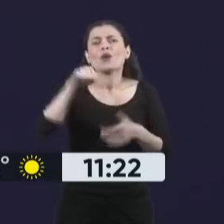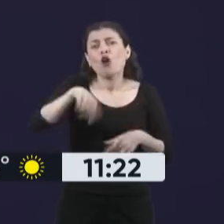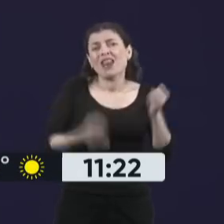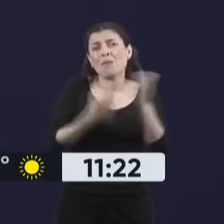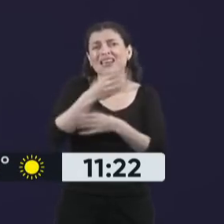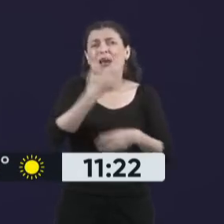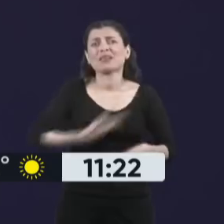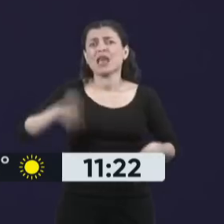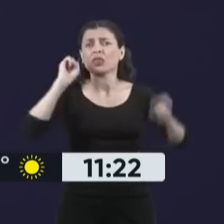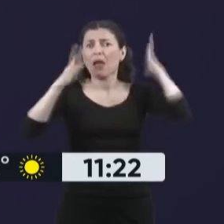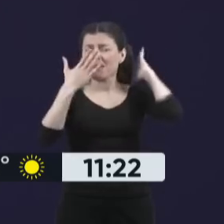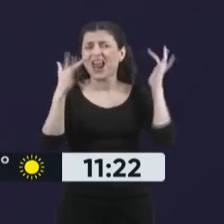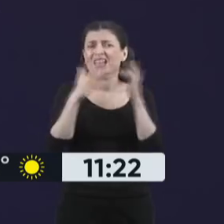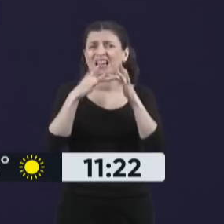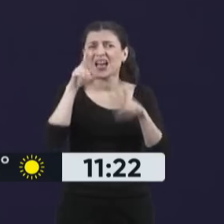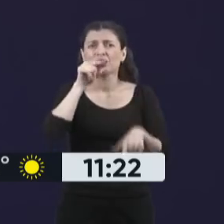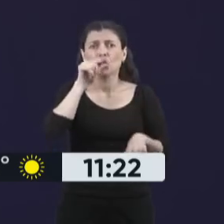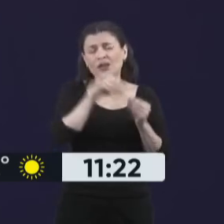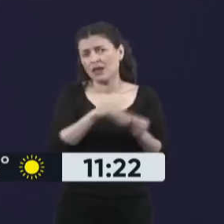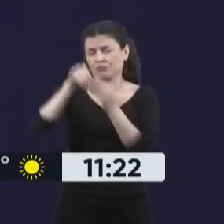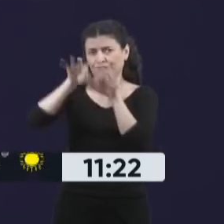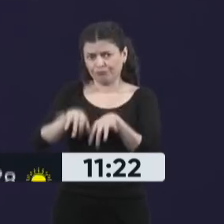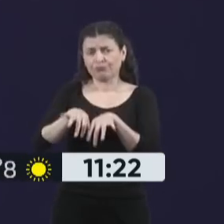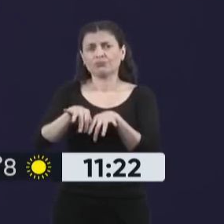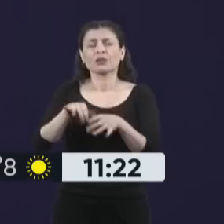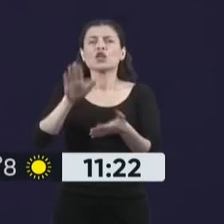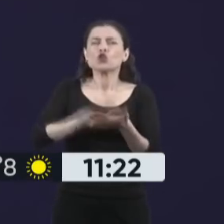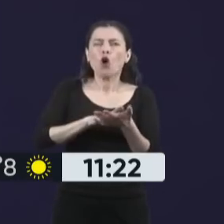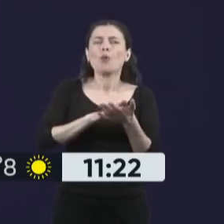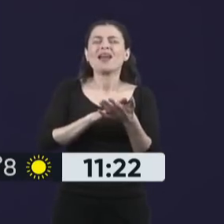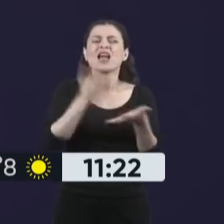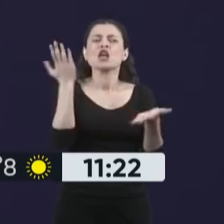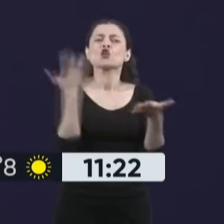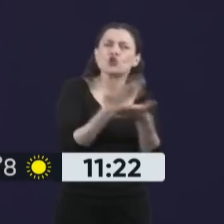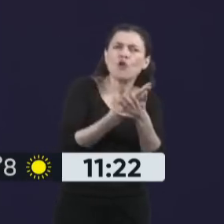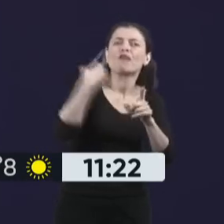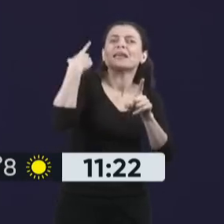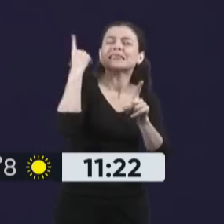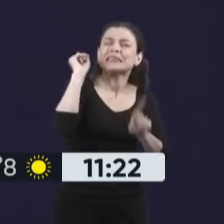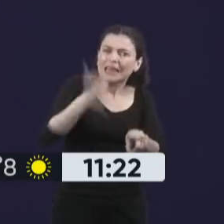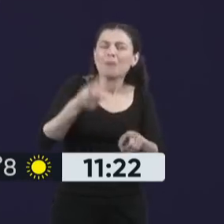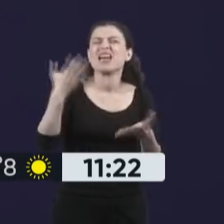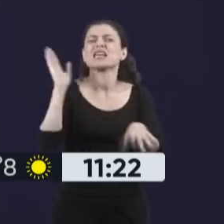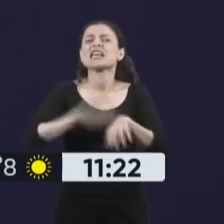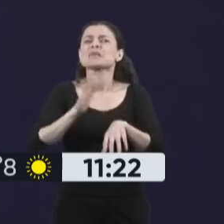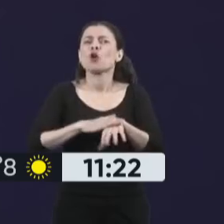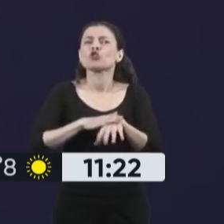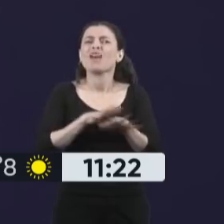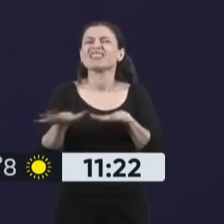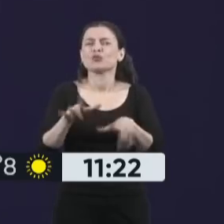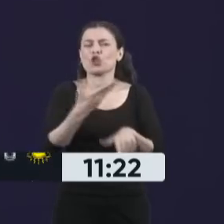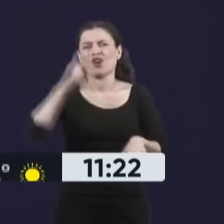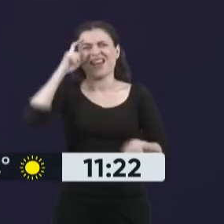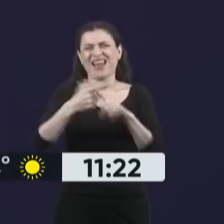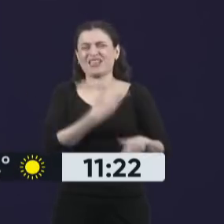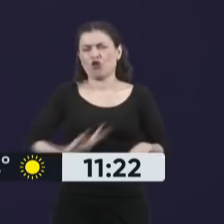me dijiste, con respecto a la responsabilidad de Fabiola Yáñez, yo creo que acá hay que marcar bien dos temas. Uno es